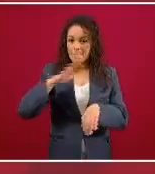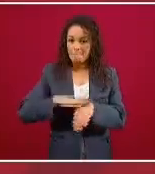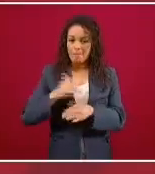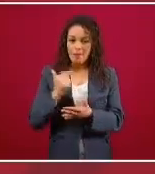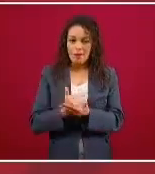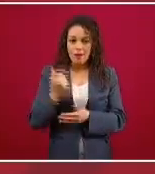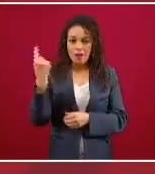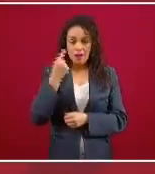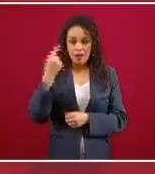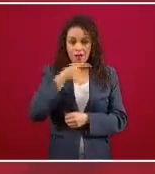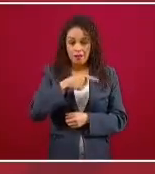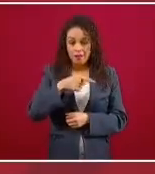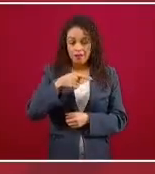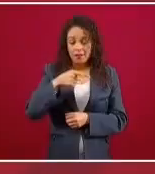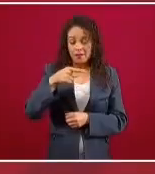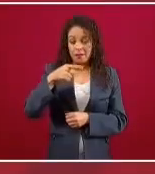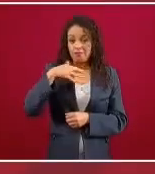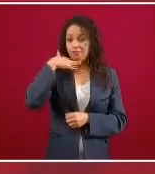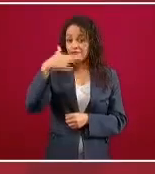Nada se compara